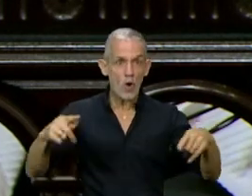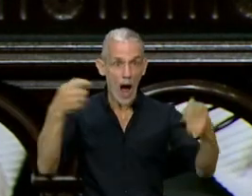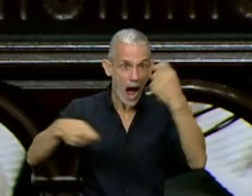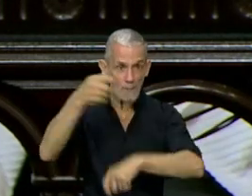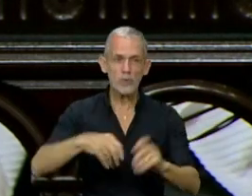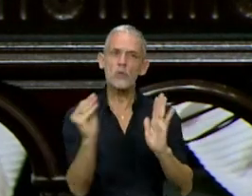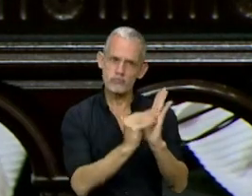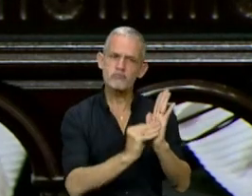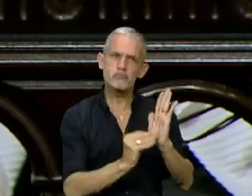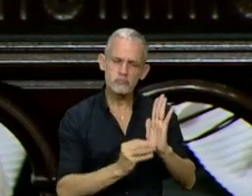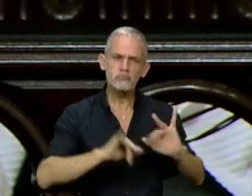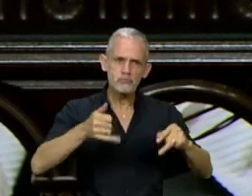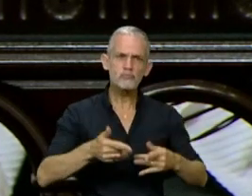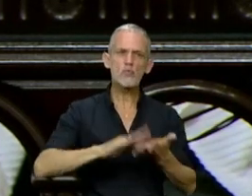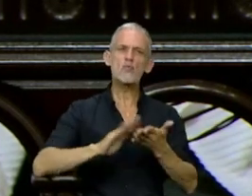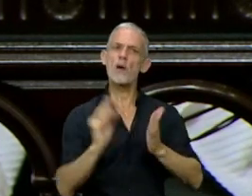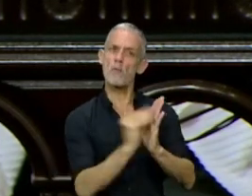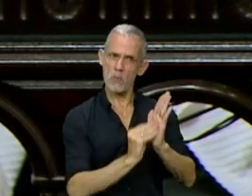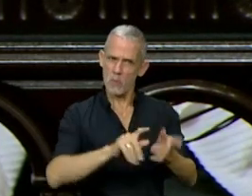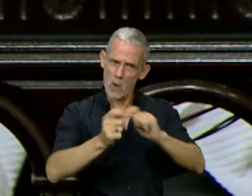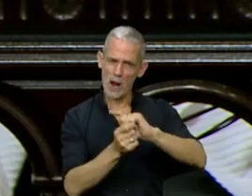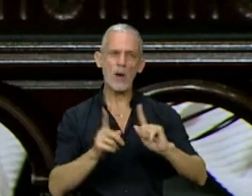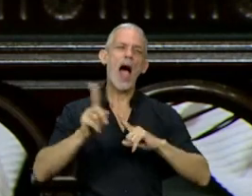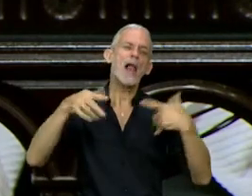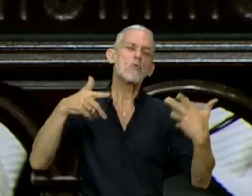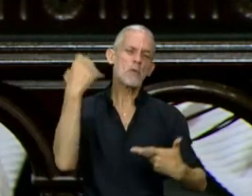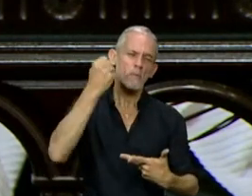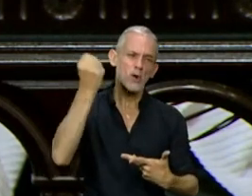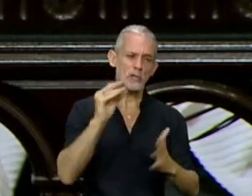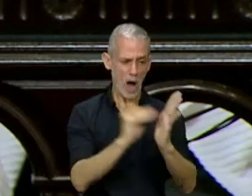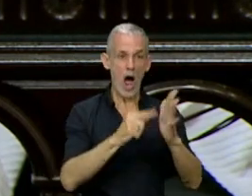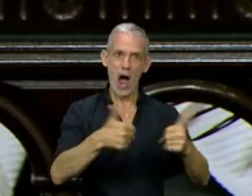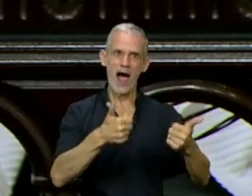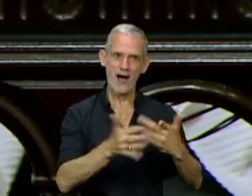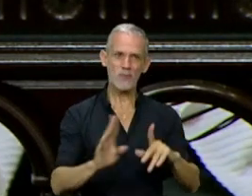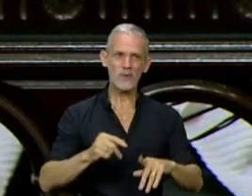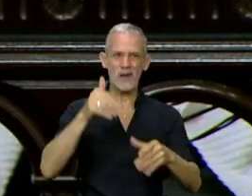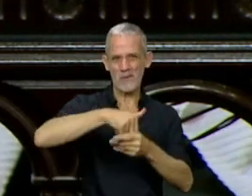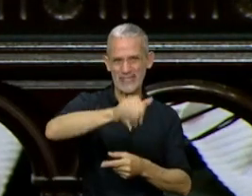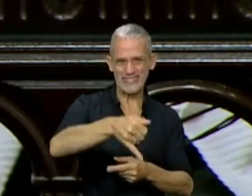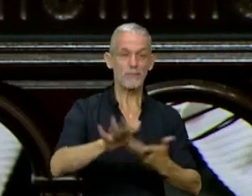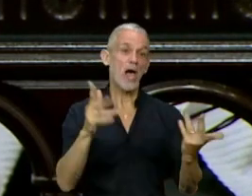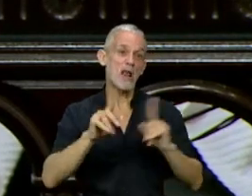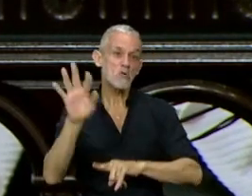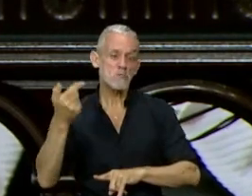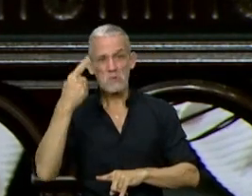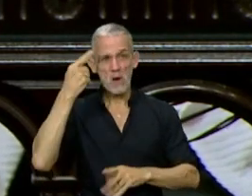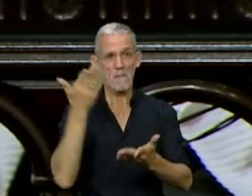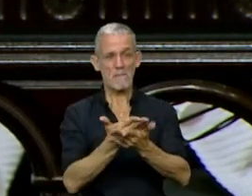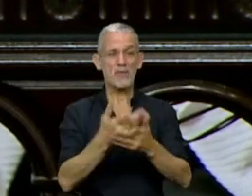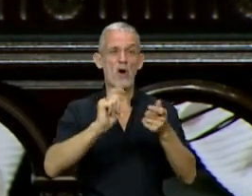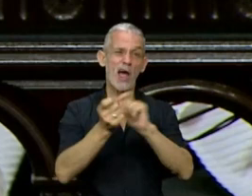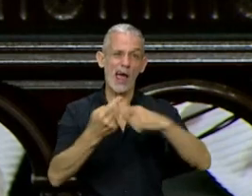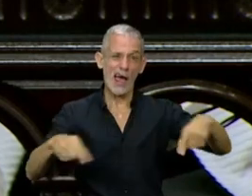elementos. Para muchos serán elementos importantes para acompañarnos. En otros casos, inclusive aquellos que no han pedido